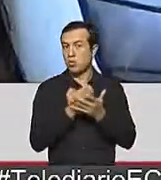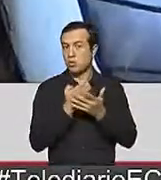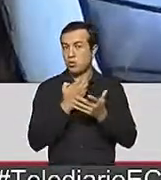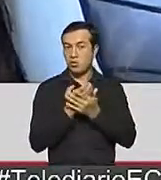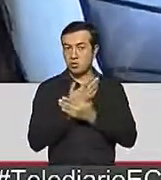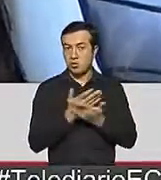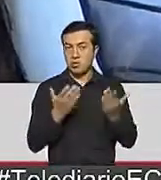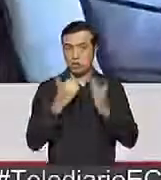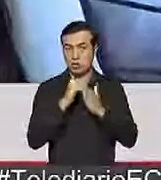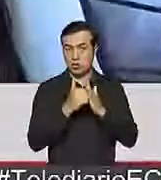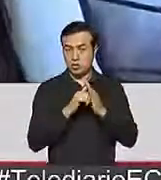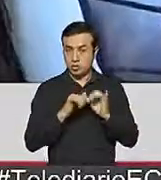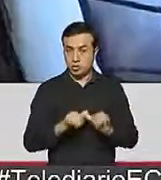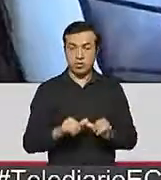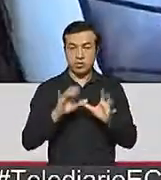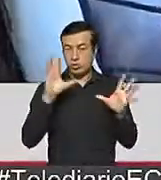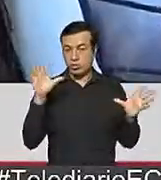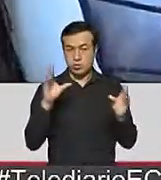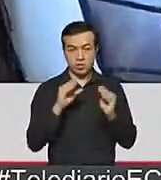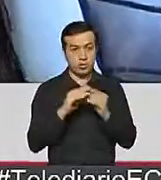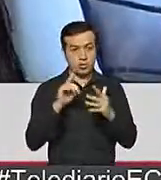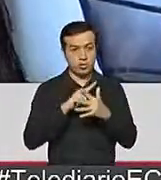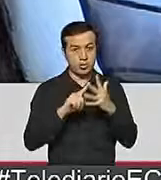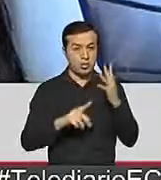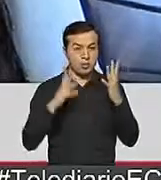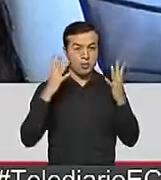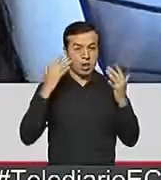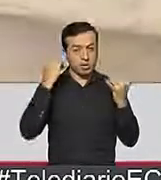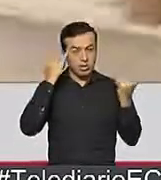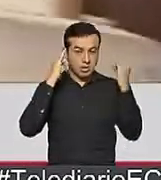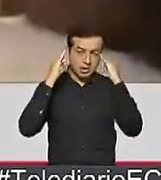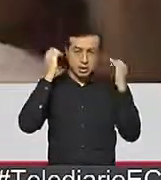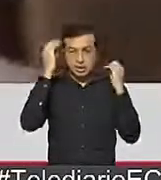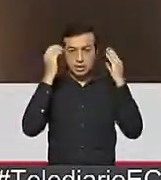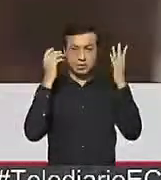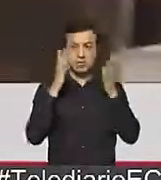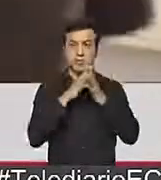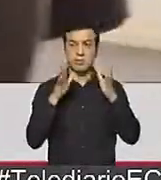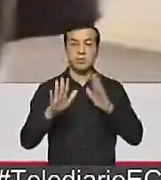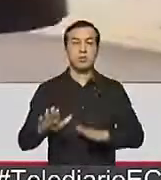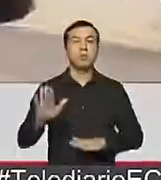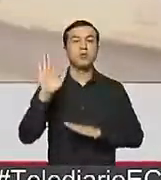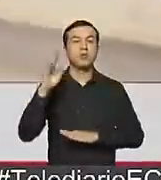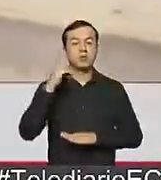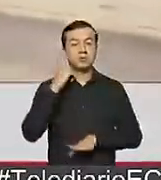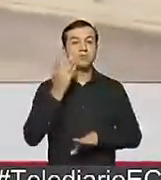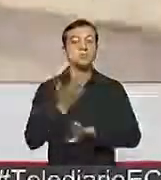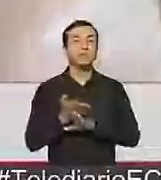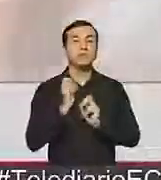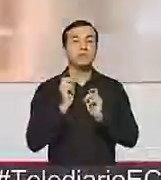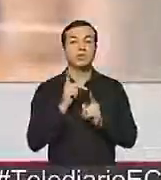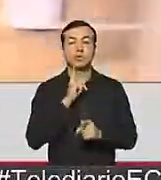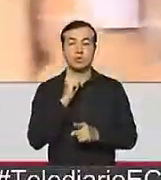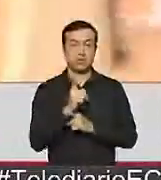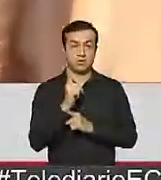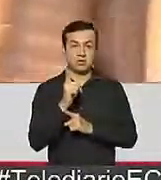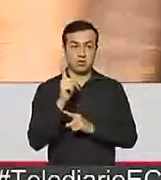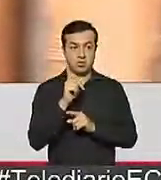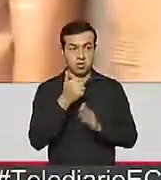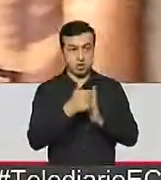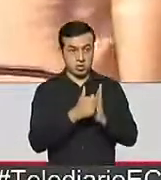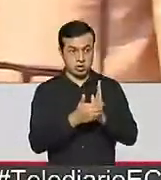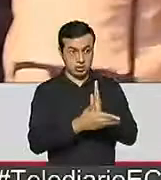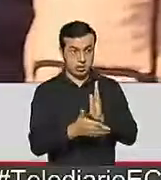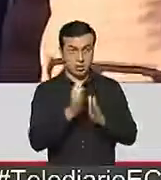la artesanía, en todas las manos creativas que tenemos. Entre los compromisos se destaca la oportunidad para que los